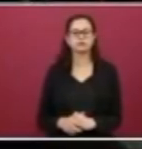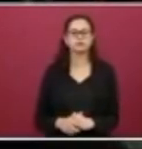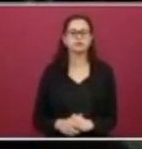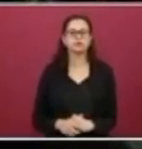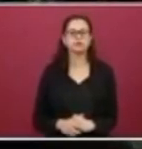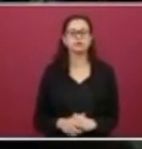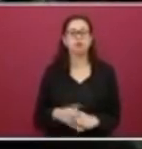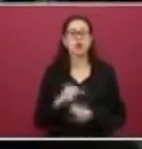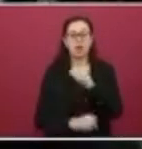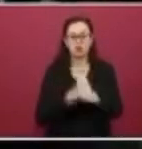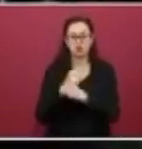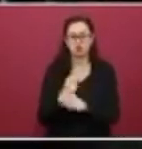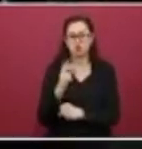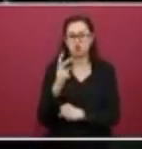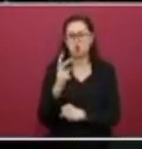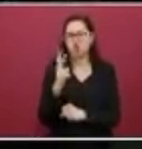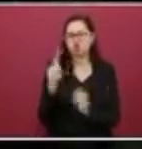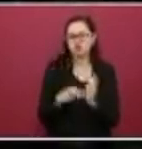2009